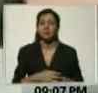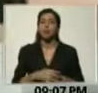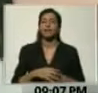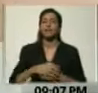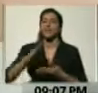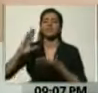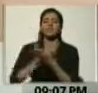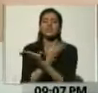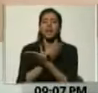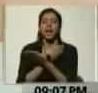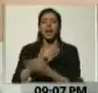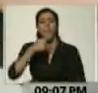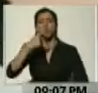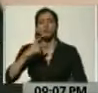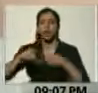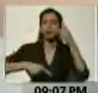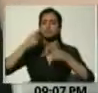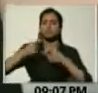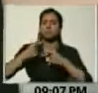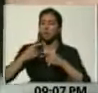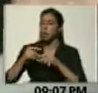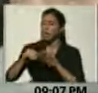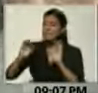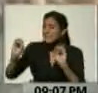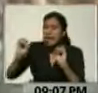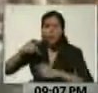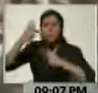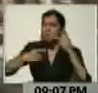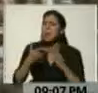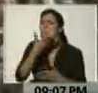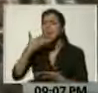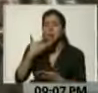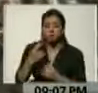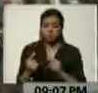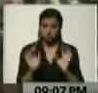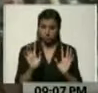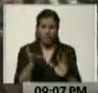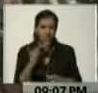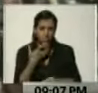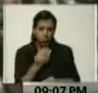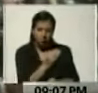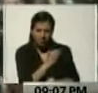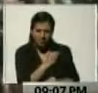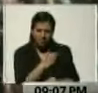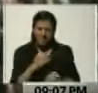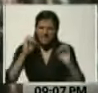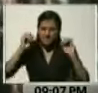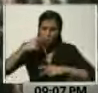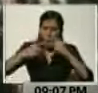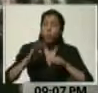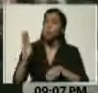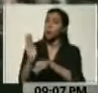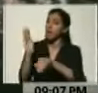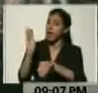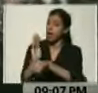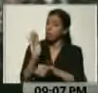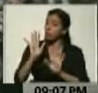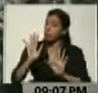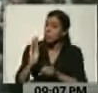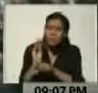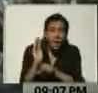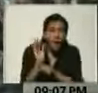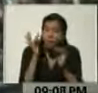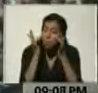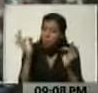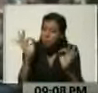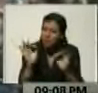despolitizar no sé qué cosa. Que hay que despolitizar esto, cuidado. Cuidado. Porque ese es